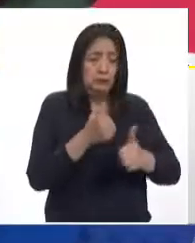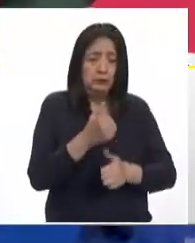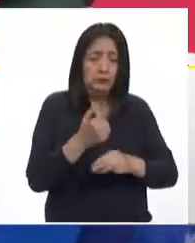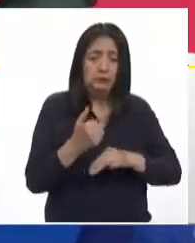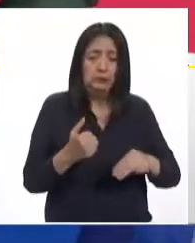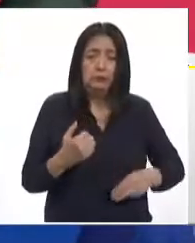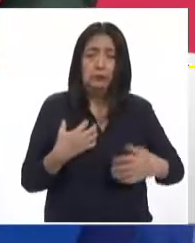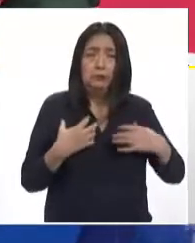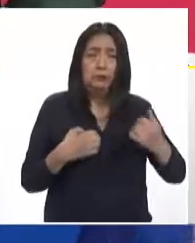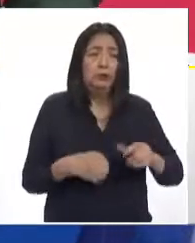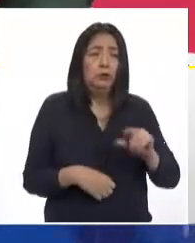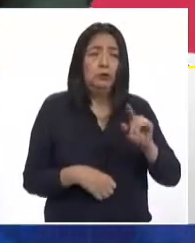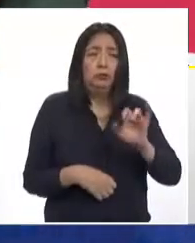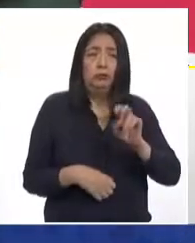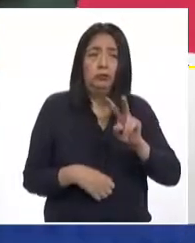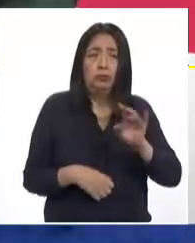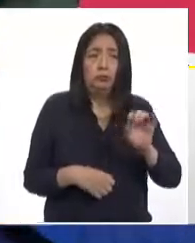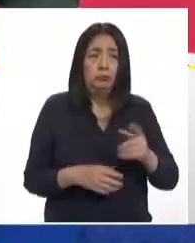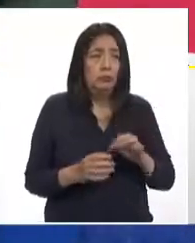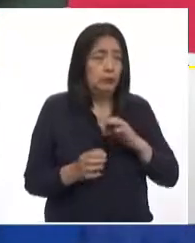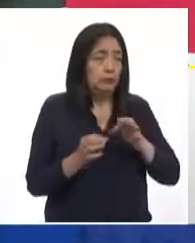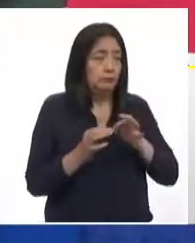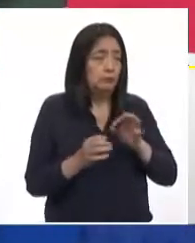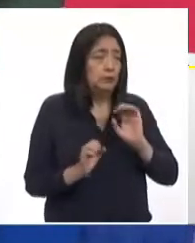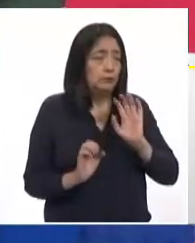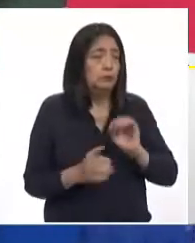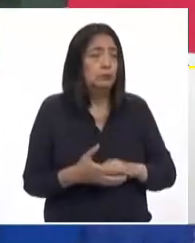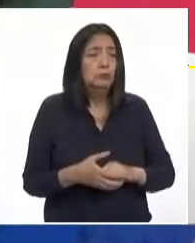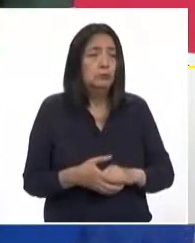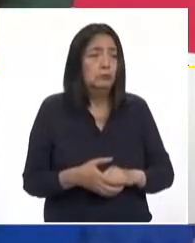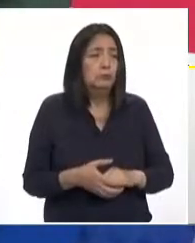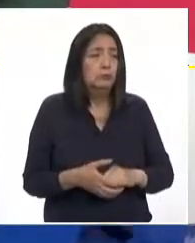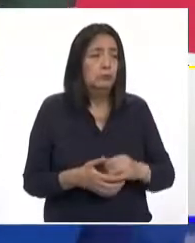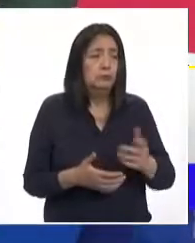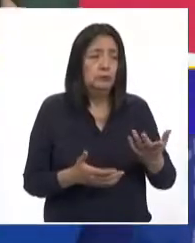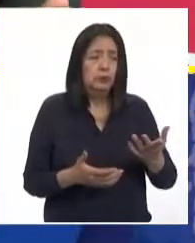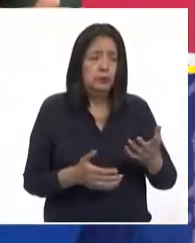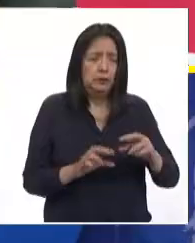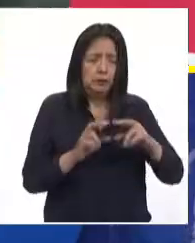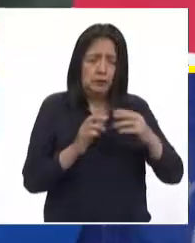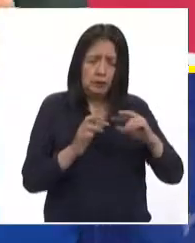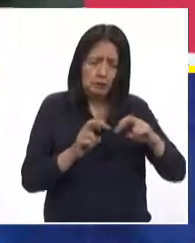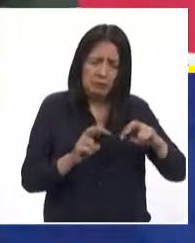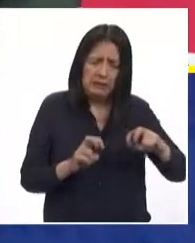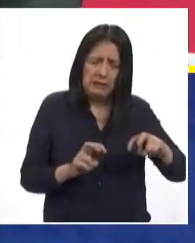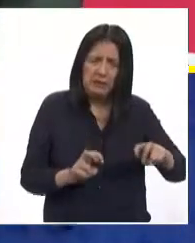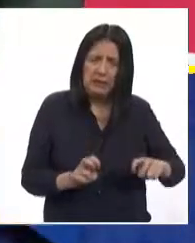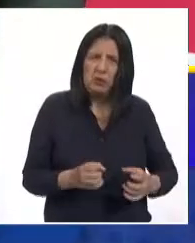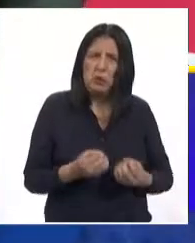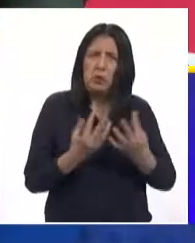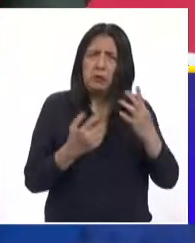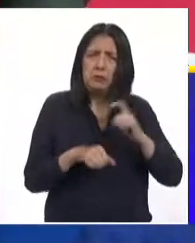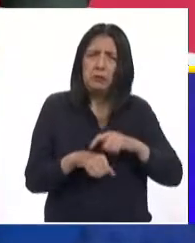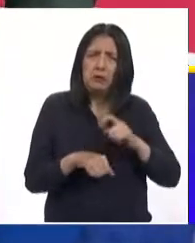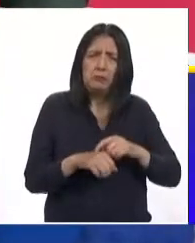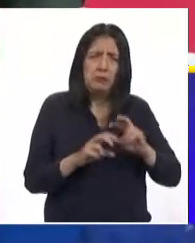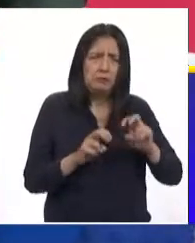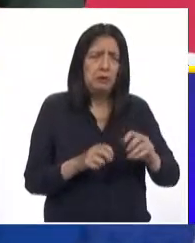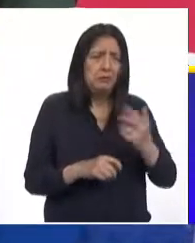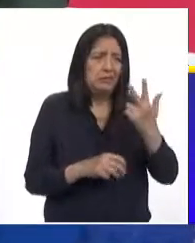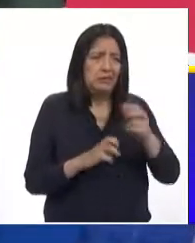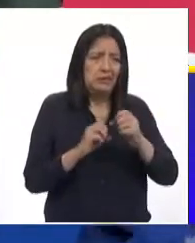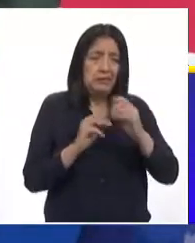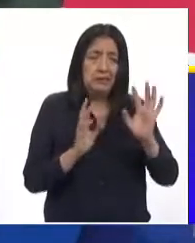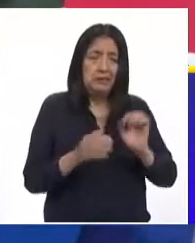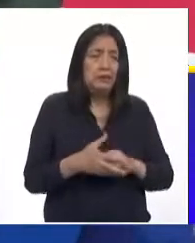de Salud Pública, Gustavo Rosell, quien ha determinado que en las conclusiones de esta ardua investigación que ha durado aproximadamente